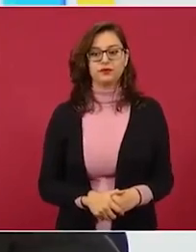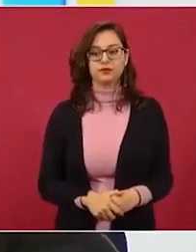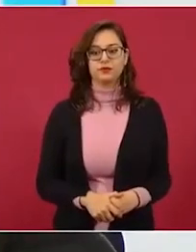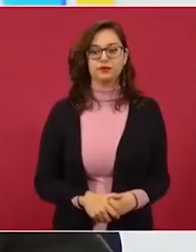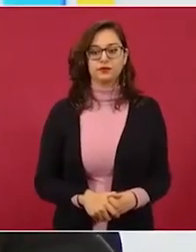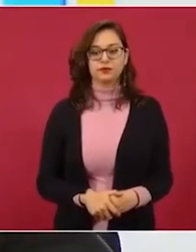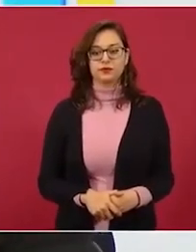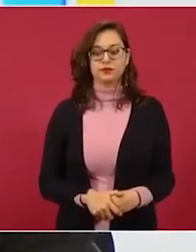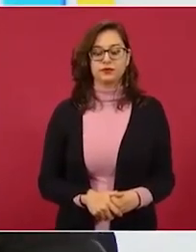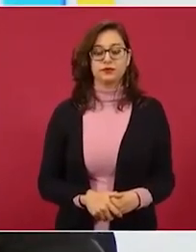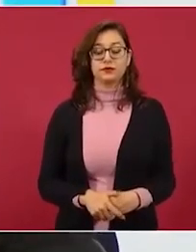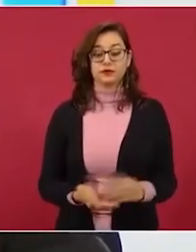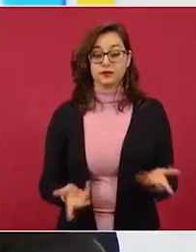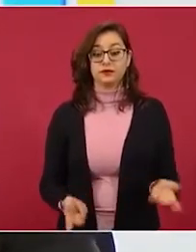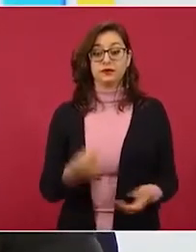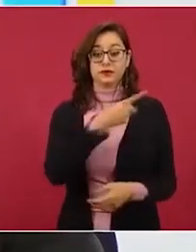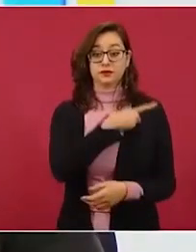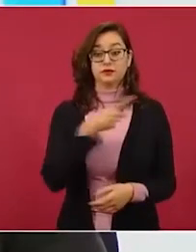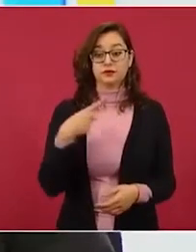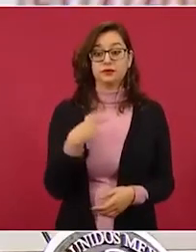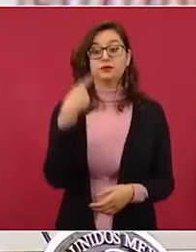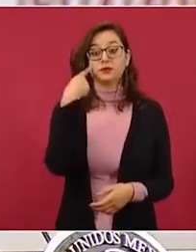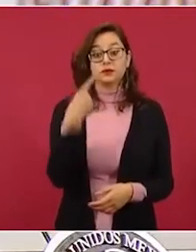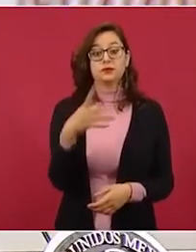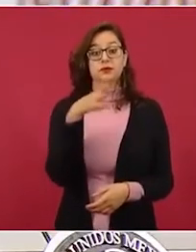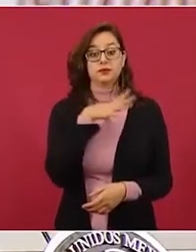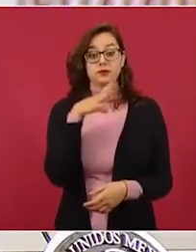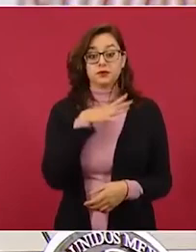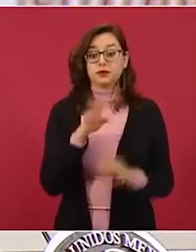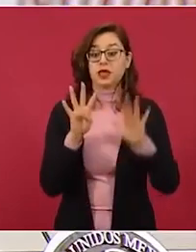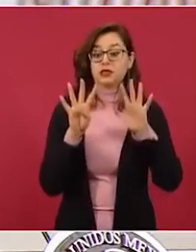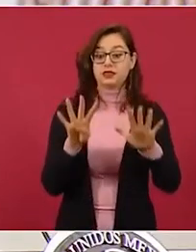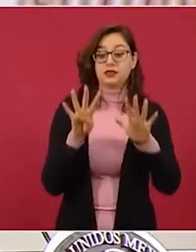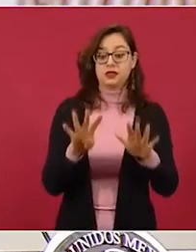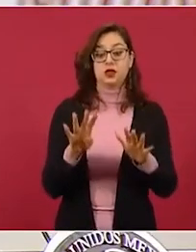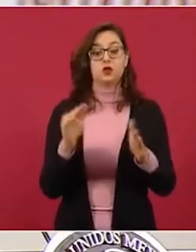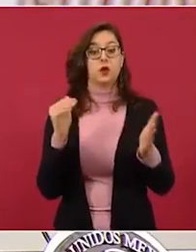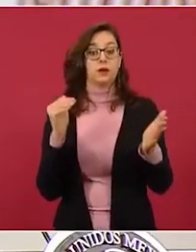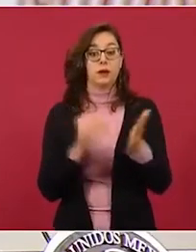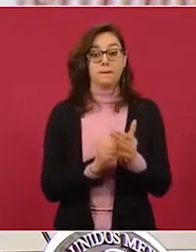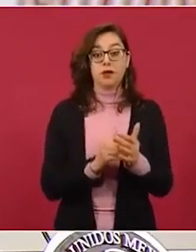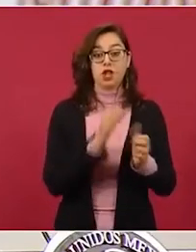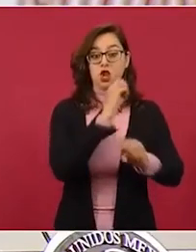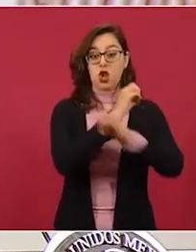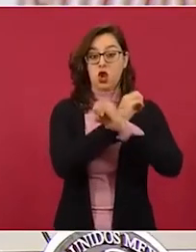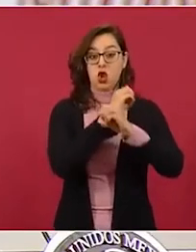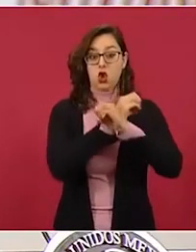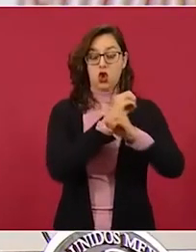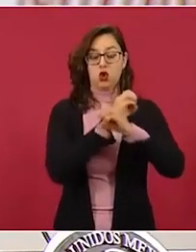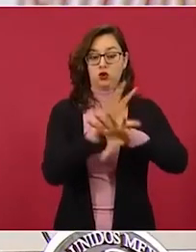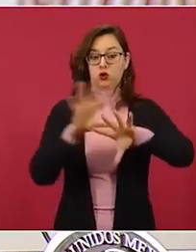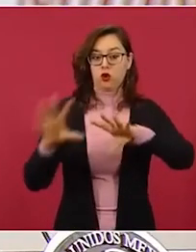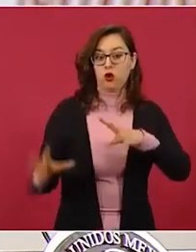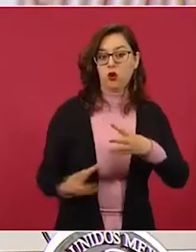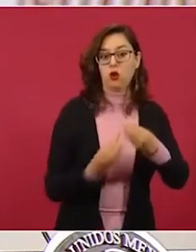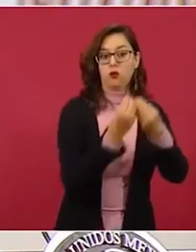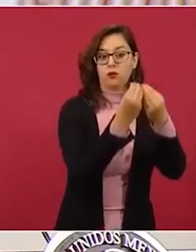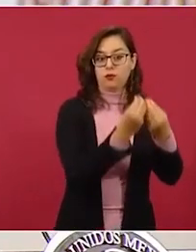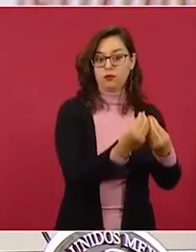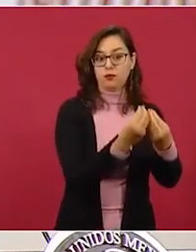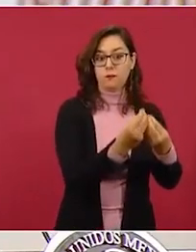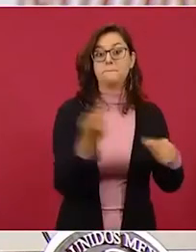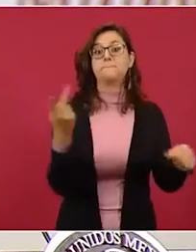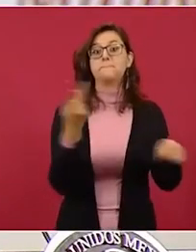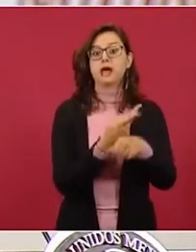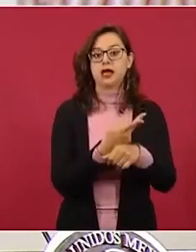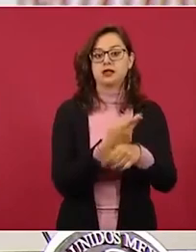estas empresas tienen integrados los 19,376 OXXOs. Aquí viene lo importante, no pagan la